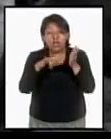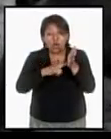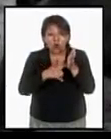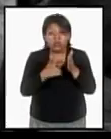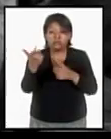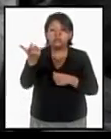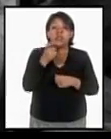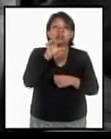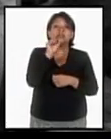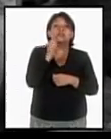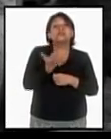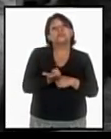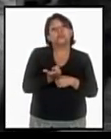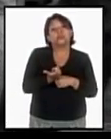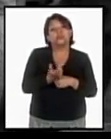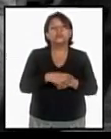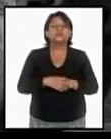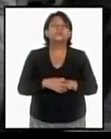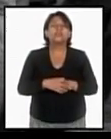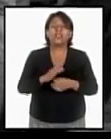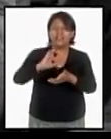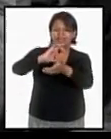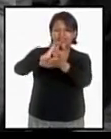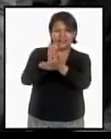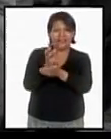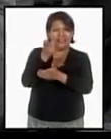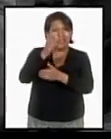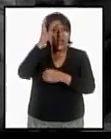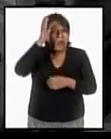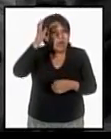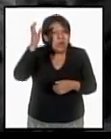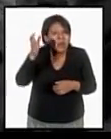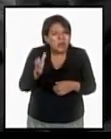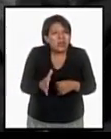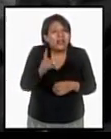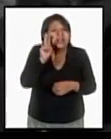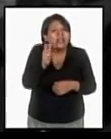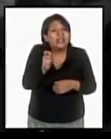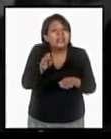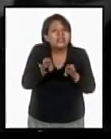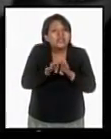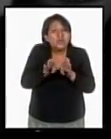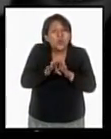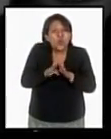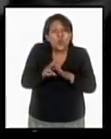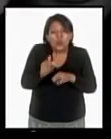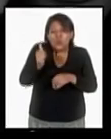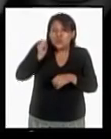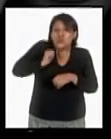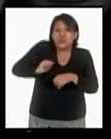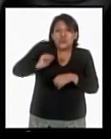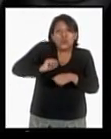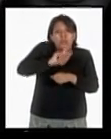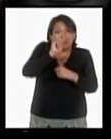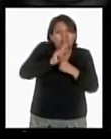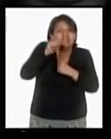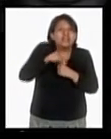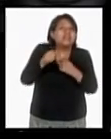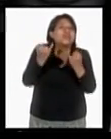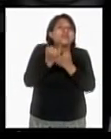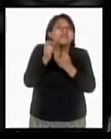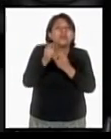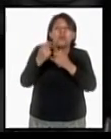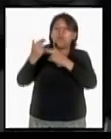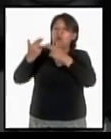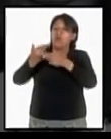La discriminación, en la cruel expresión del racismo, se encuentra arraigada en un país como el nuestro debido a añejos